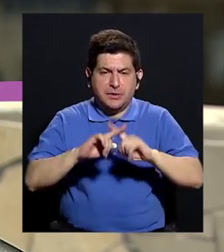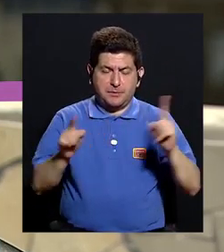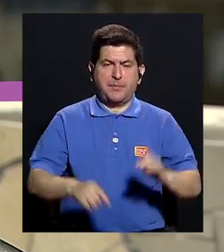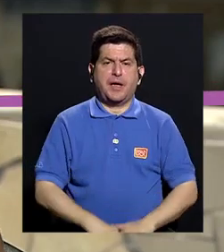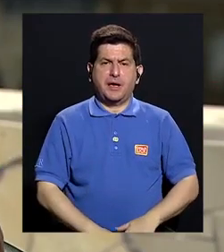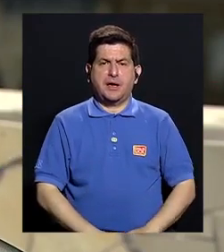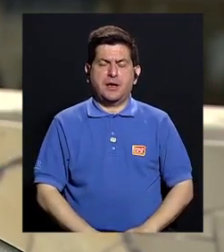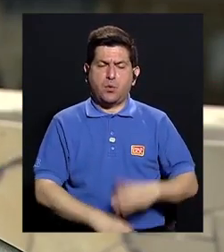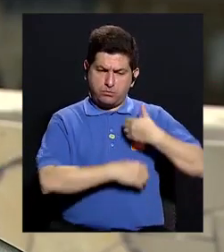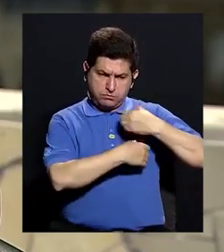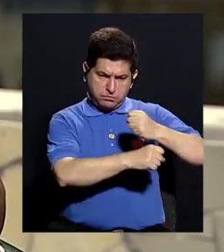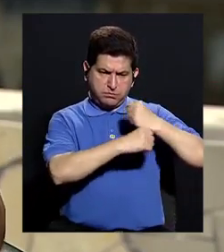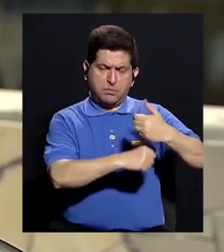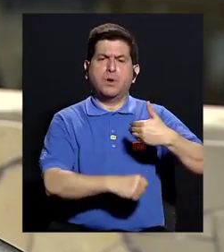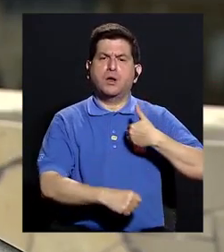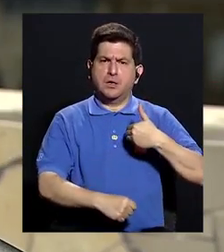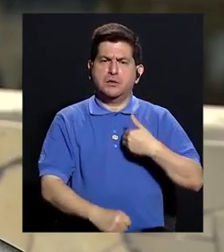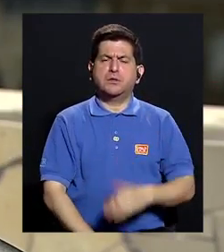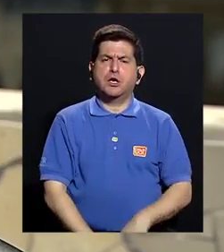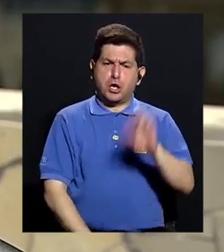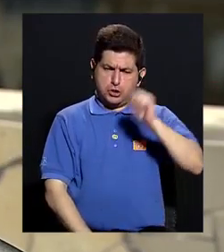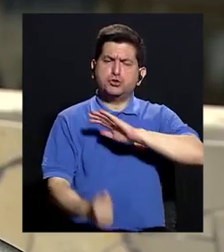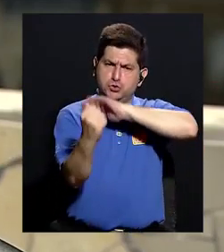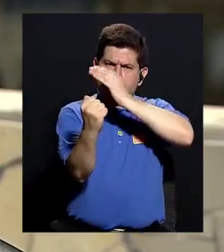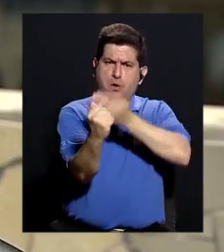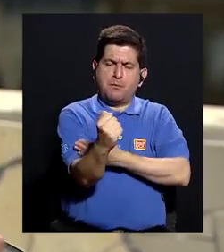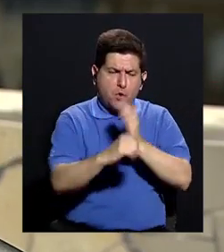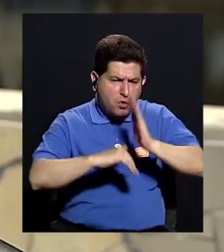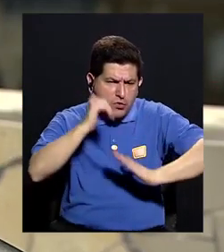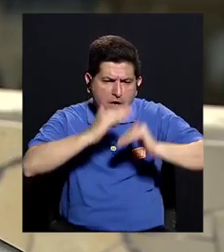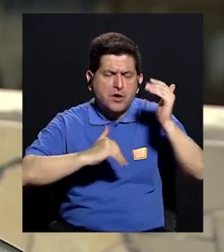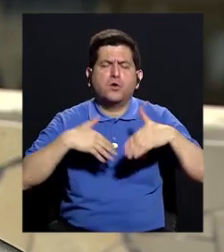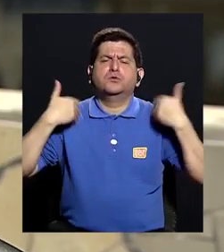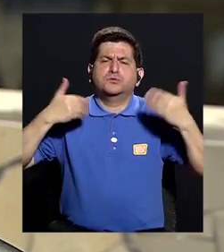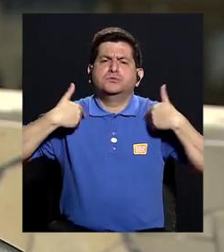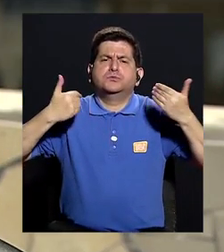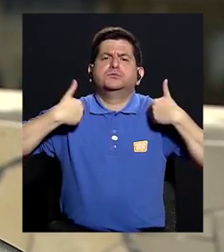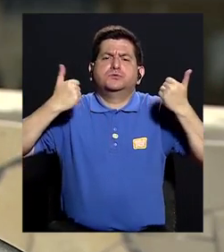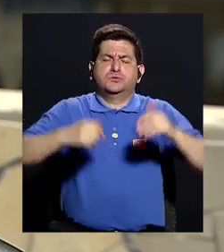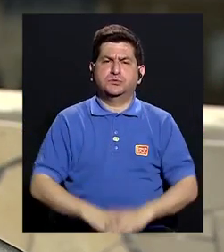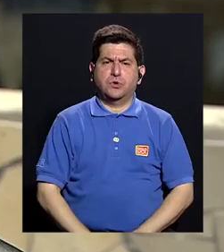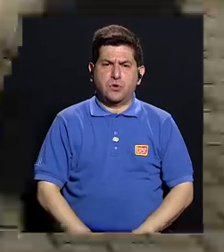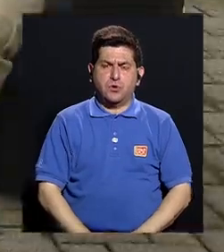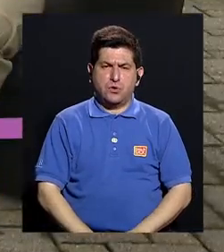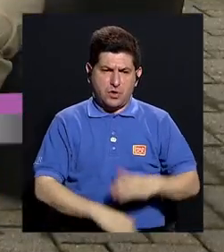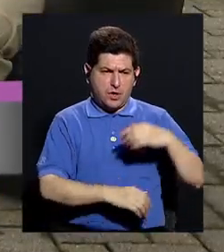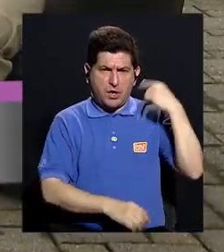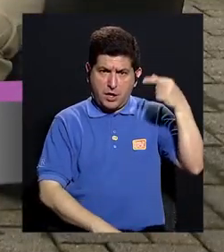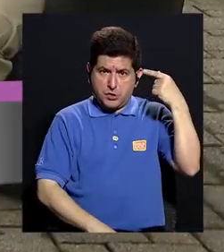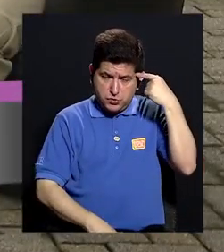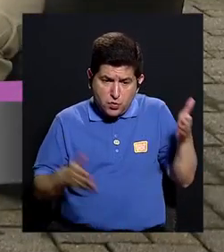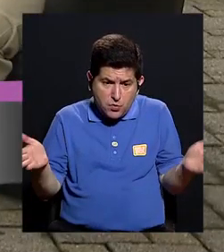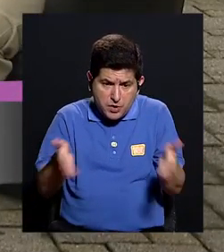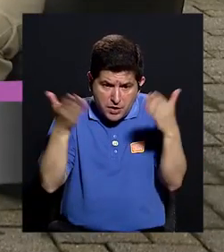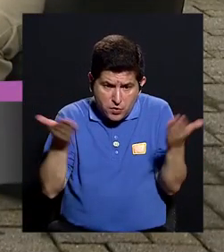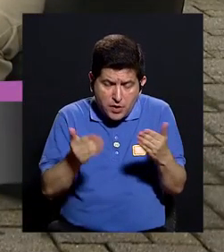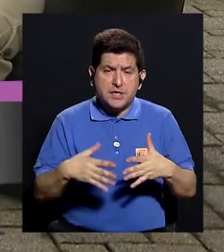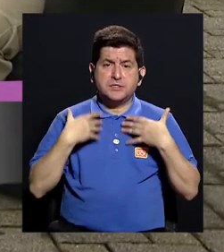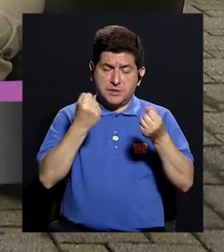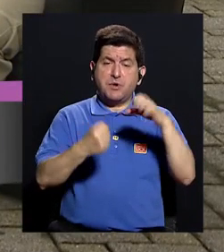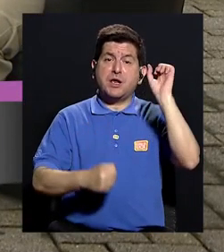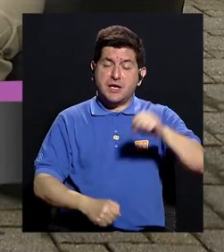gobierno local tiene el enorme poder de construir la felicidad debe ser un gobierno promotor de la salud absolutamente